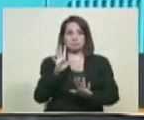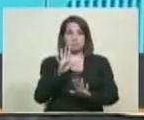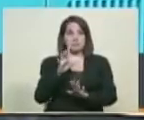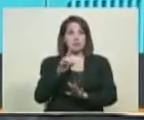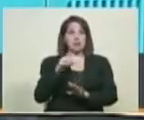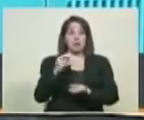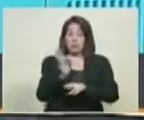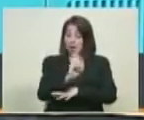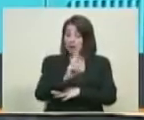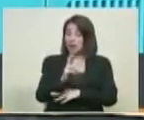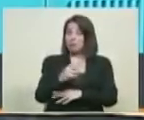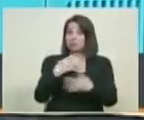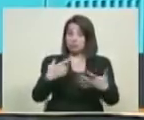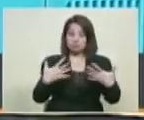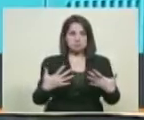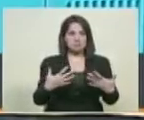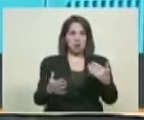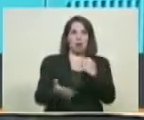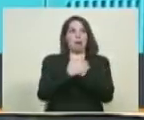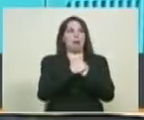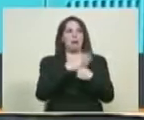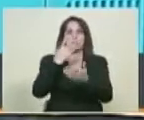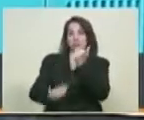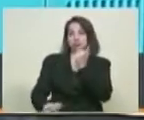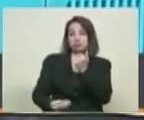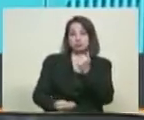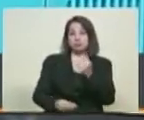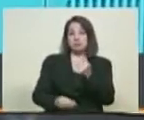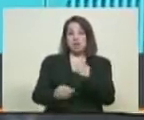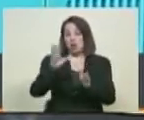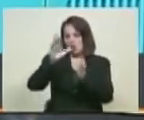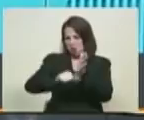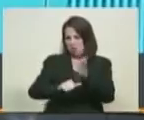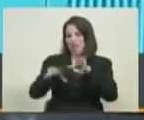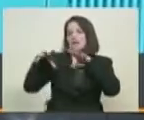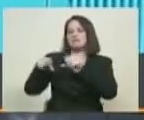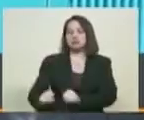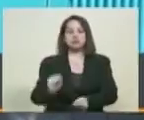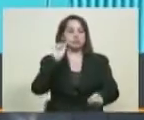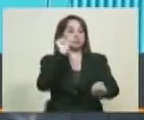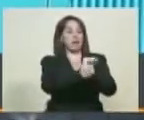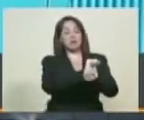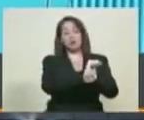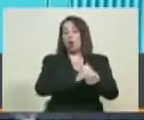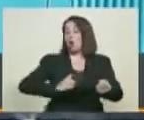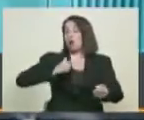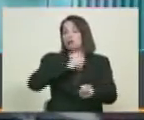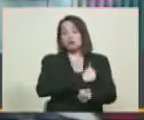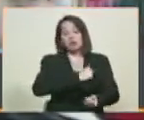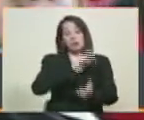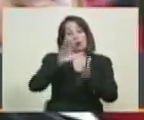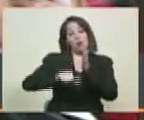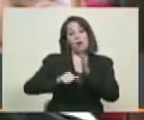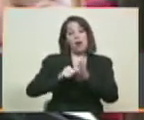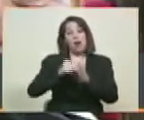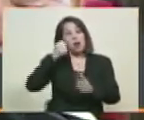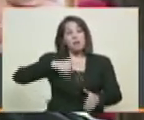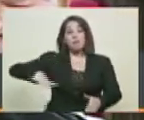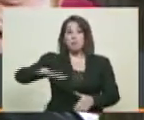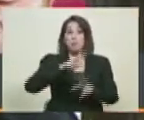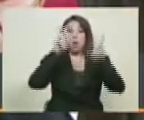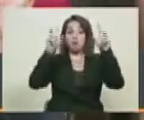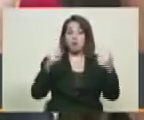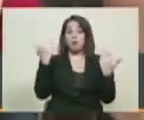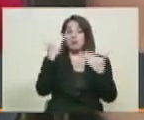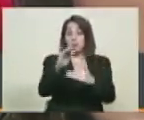más efectivo, para que nadie se esconda, para agarrarlo con las manos en las masas, aquellos que están robando a nuestro pueblo. Vamos a una nueva etapa,